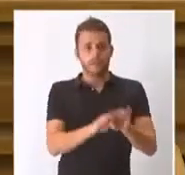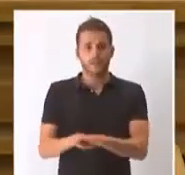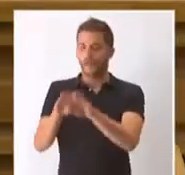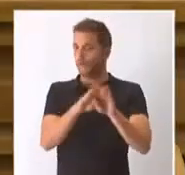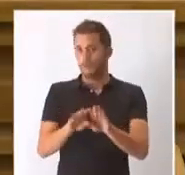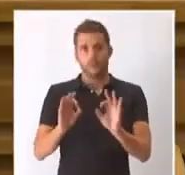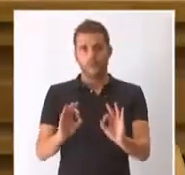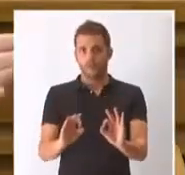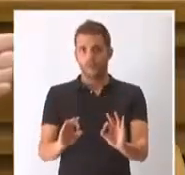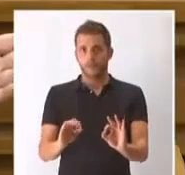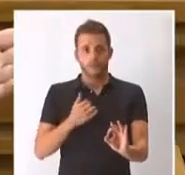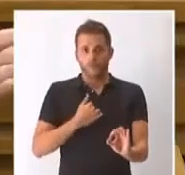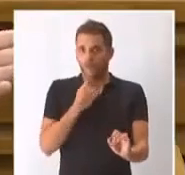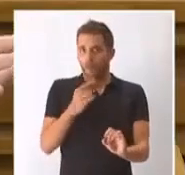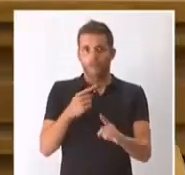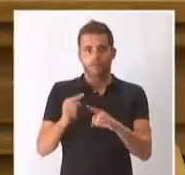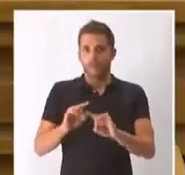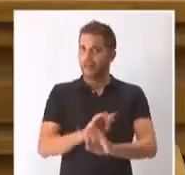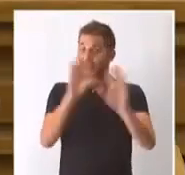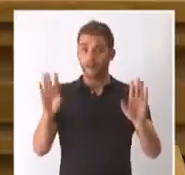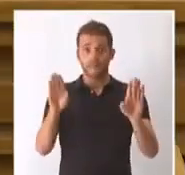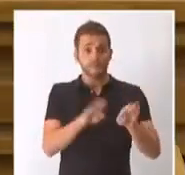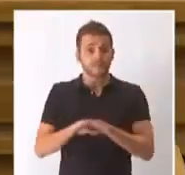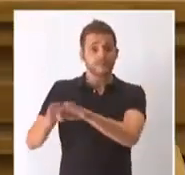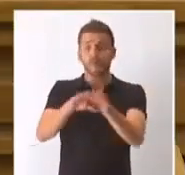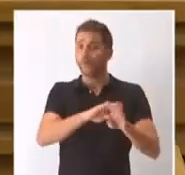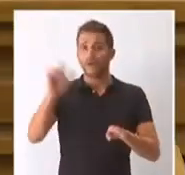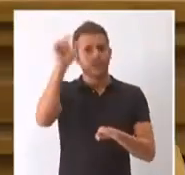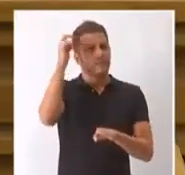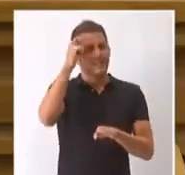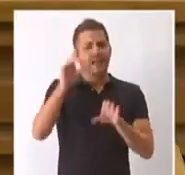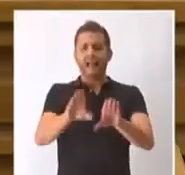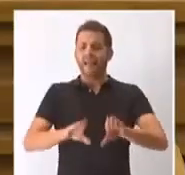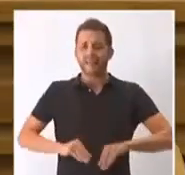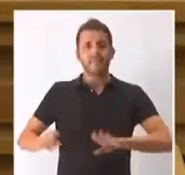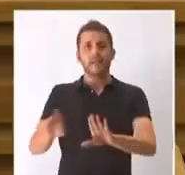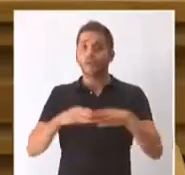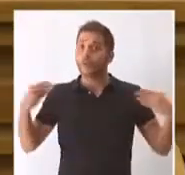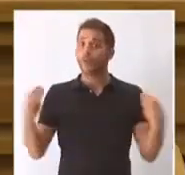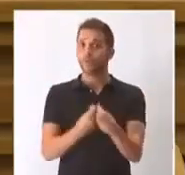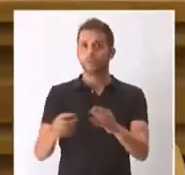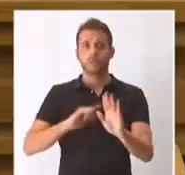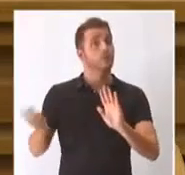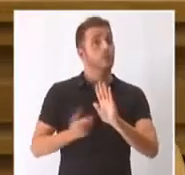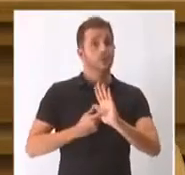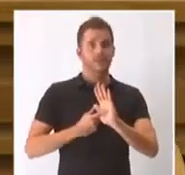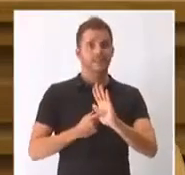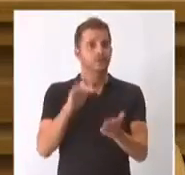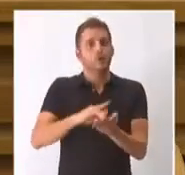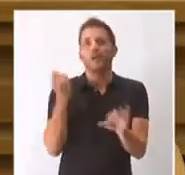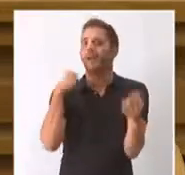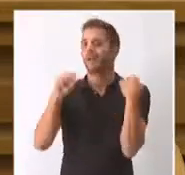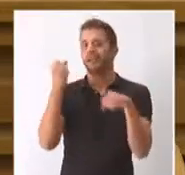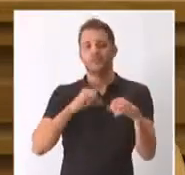ustedes que siendo claro la igualdad es un concepto que se tiene que asumir él no te como como actitud ante la vida